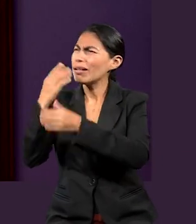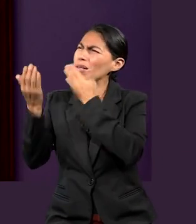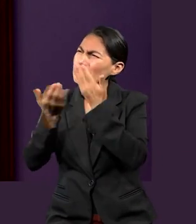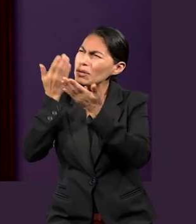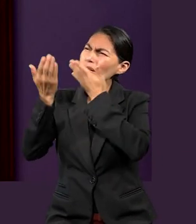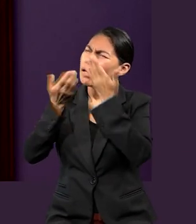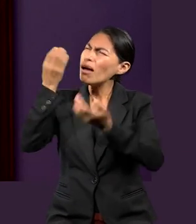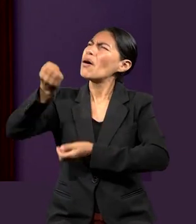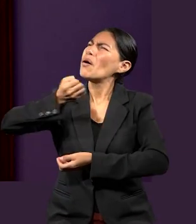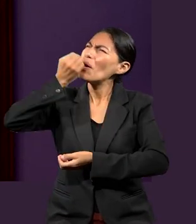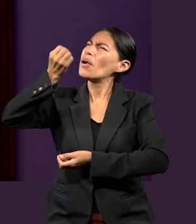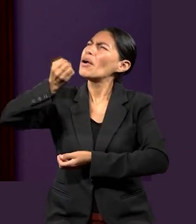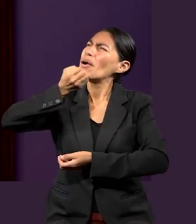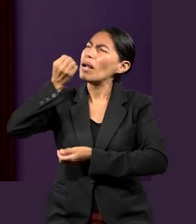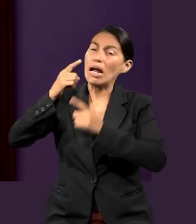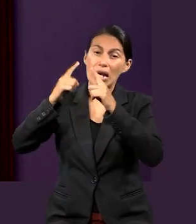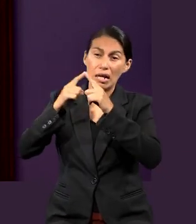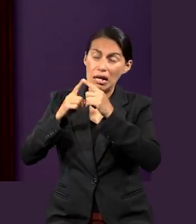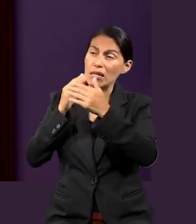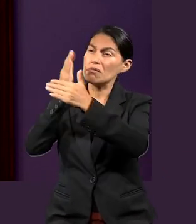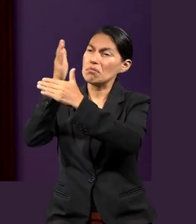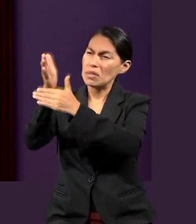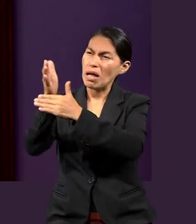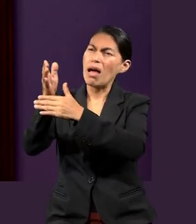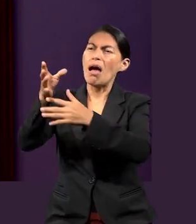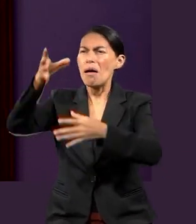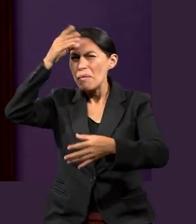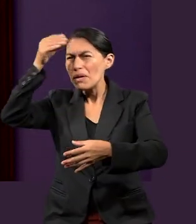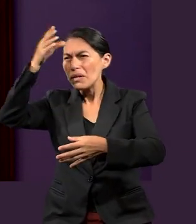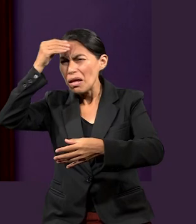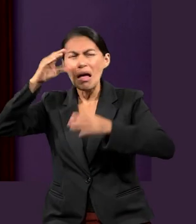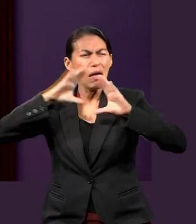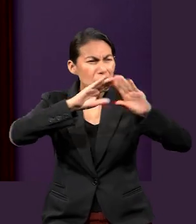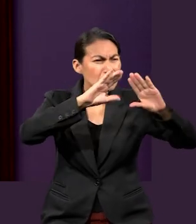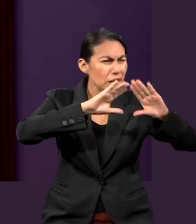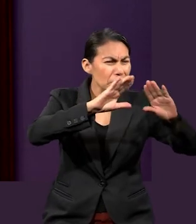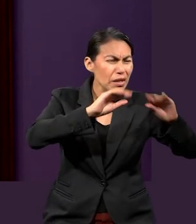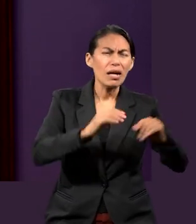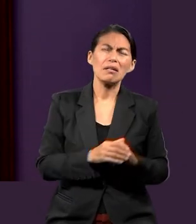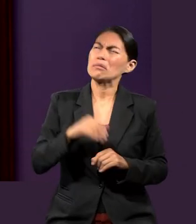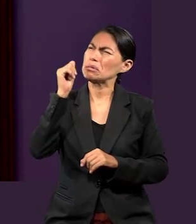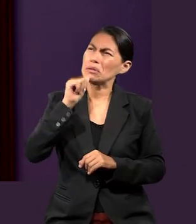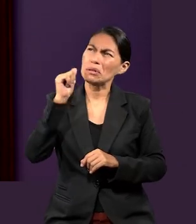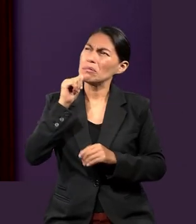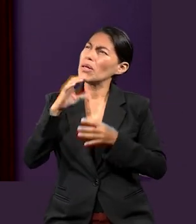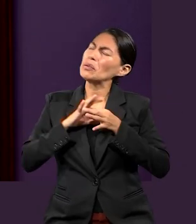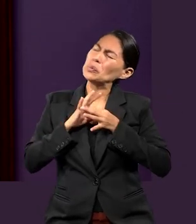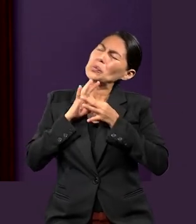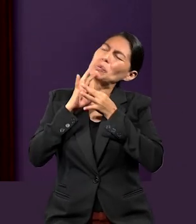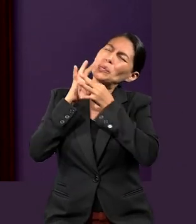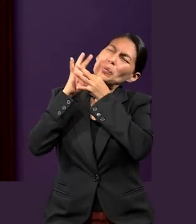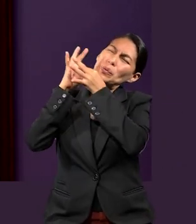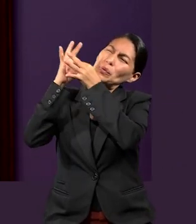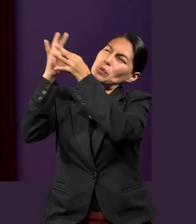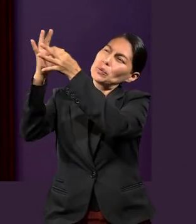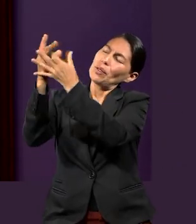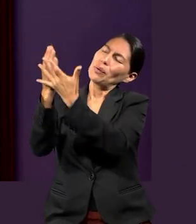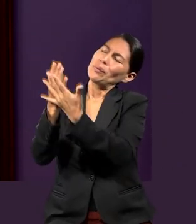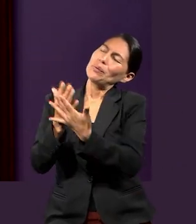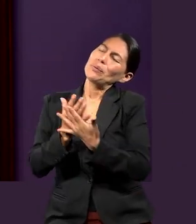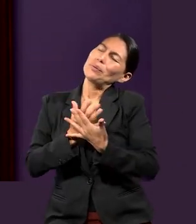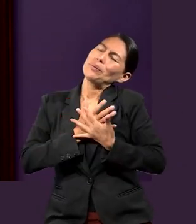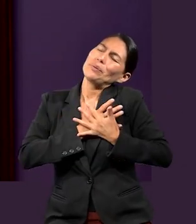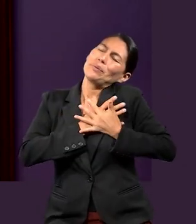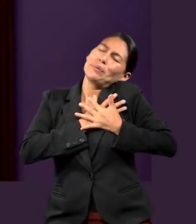palabra. Buscarlo en oración. Ir a la iglesia. Compartir con los demás. Buscarlo a cada momento. Llenarnos de ese